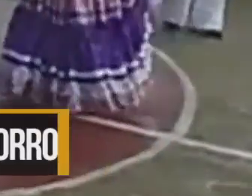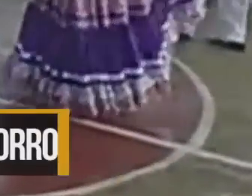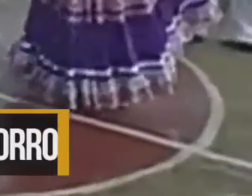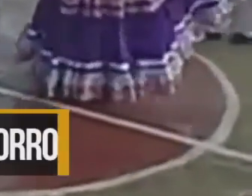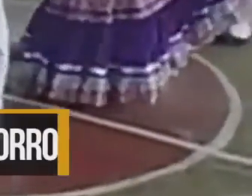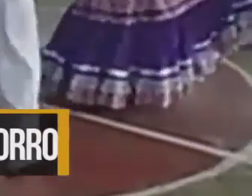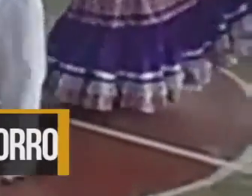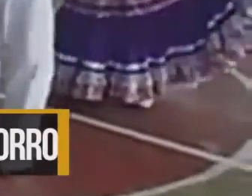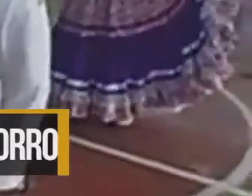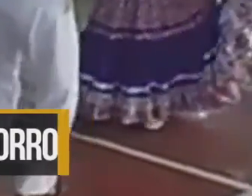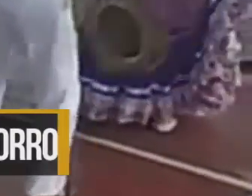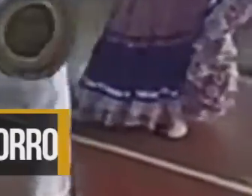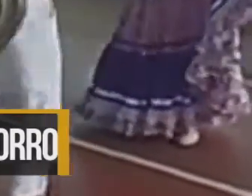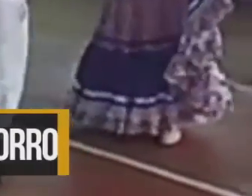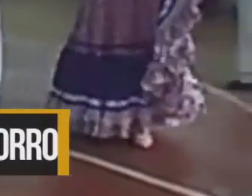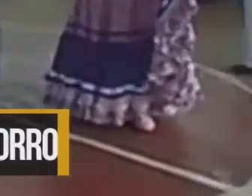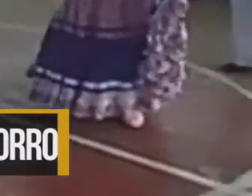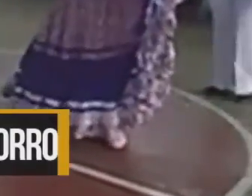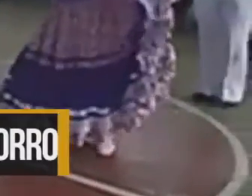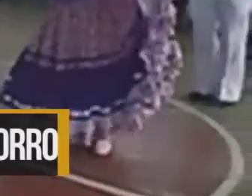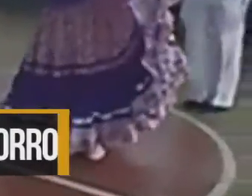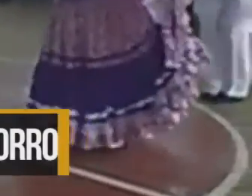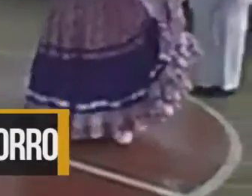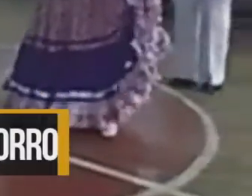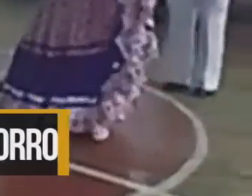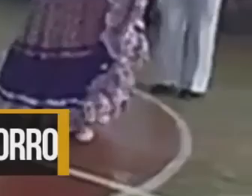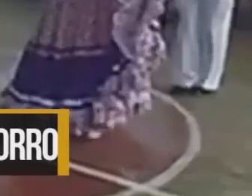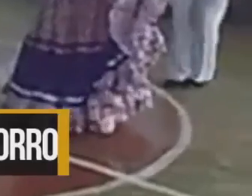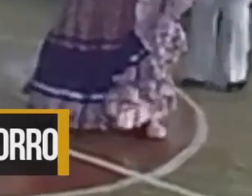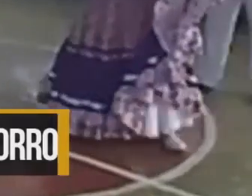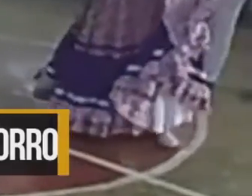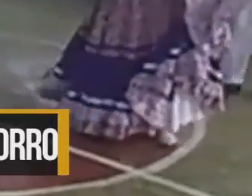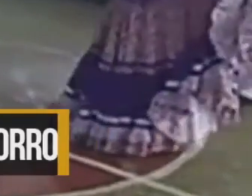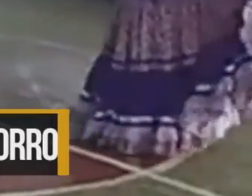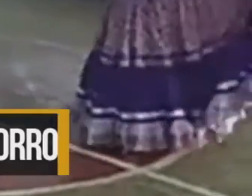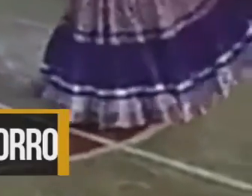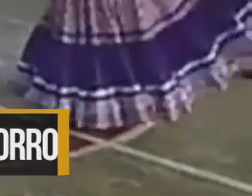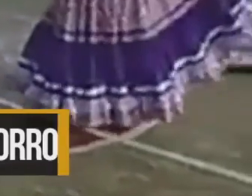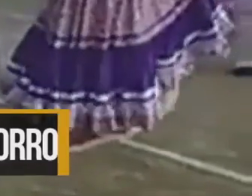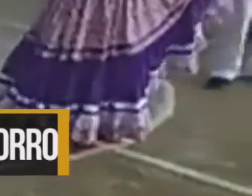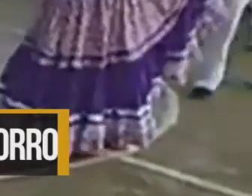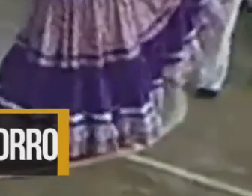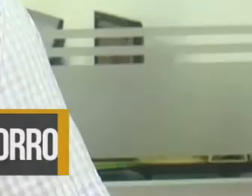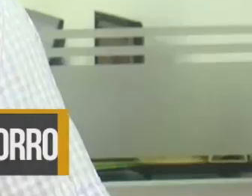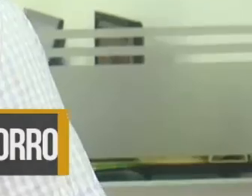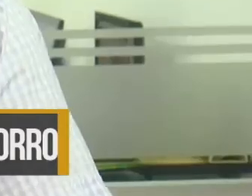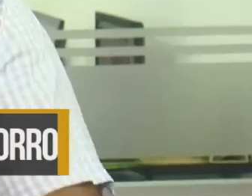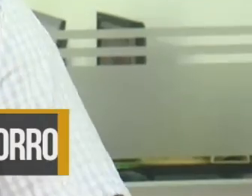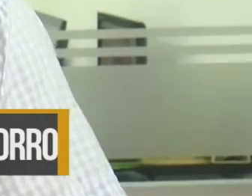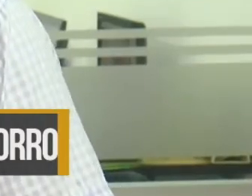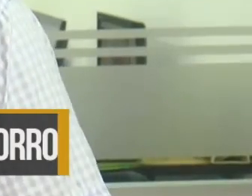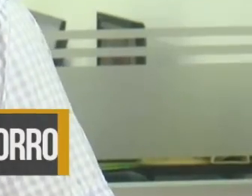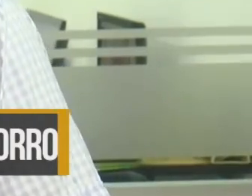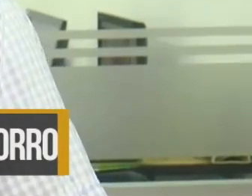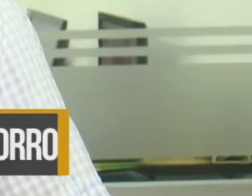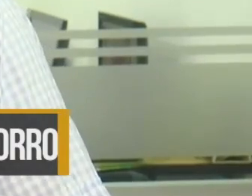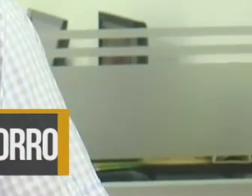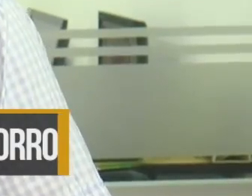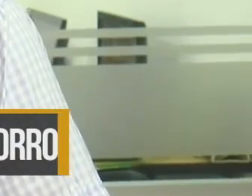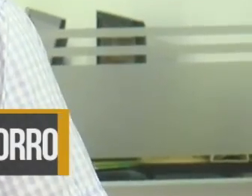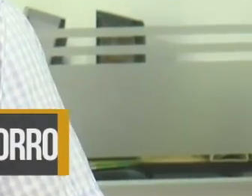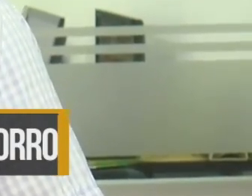Ay, precisamente yo venía pues leyendo unos memos ahí del correo y ya nos llegó la